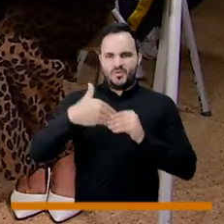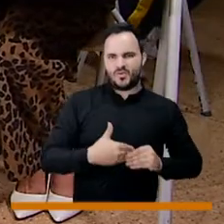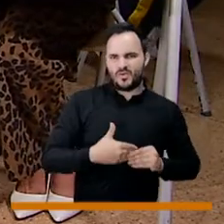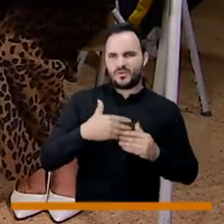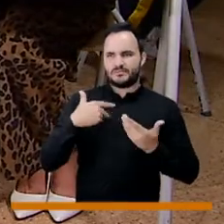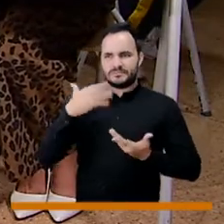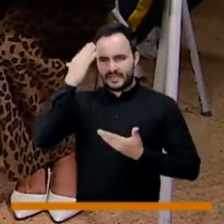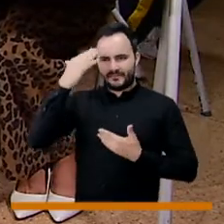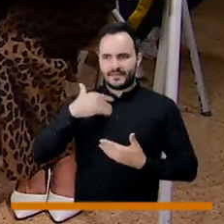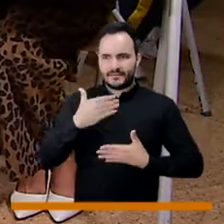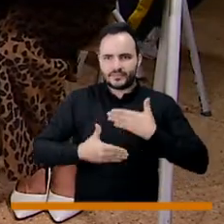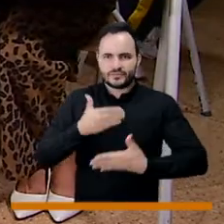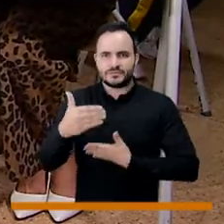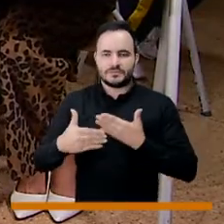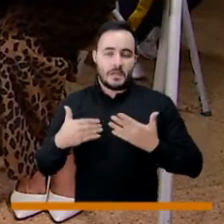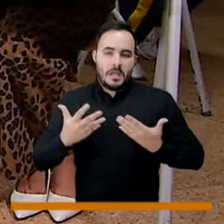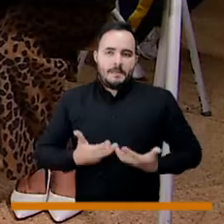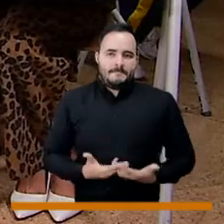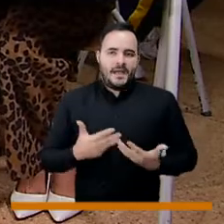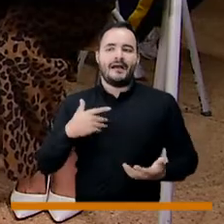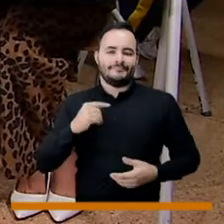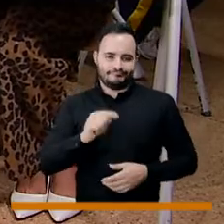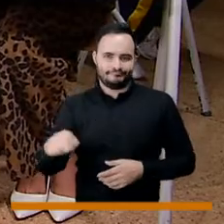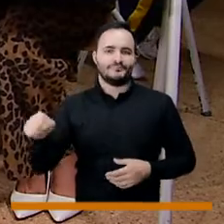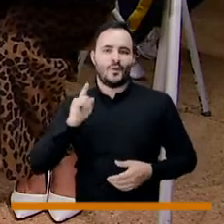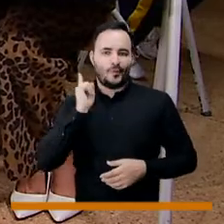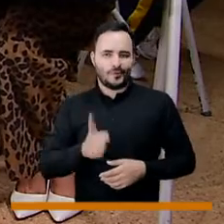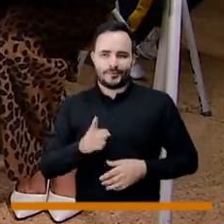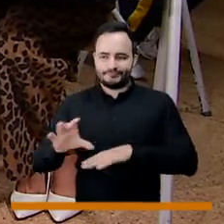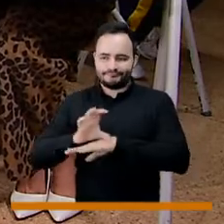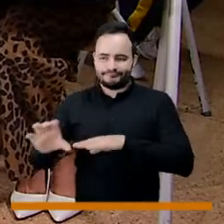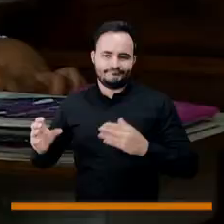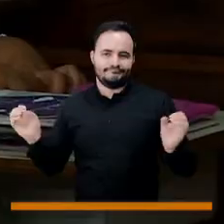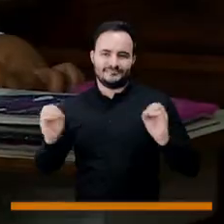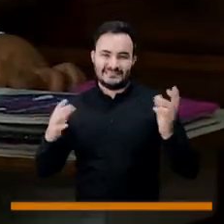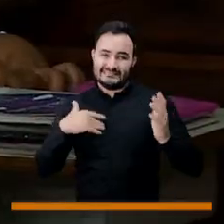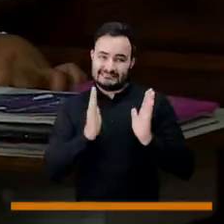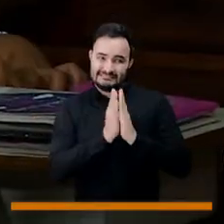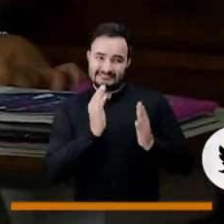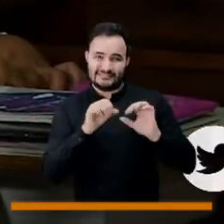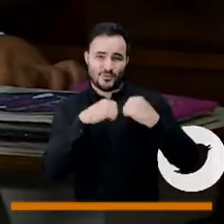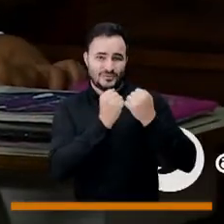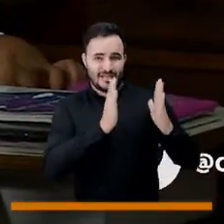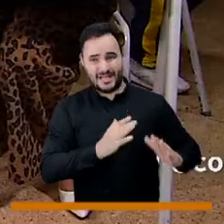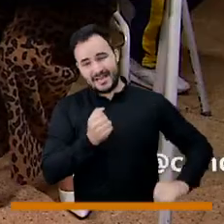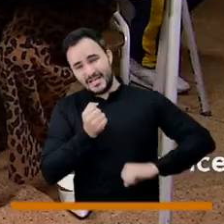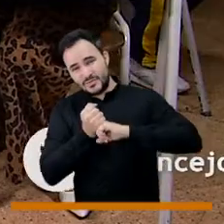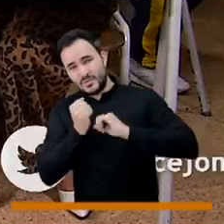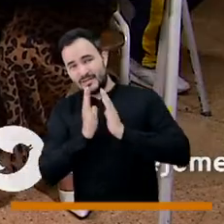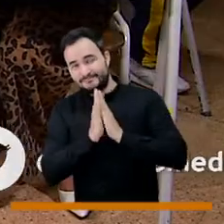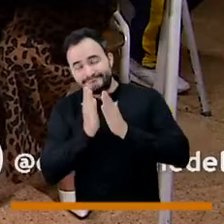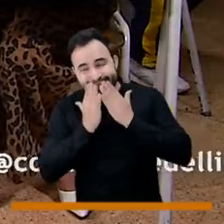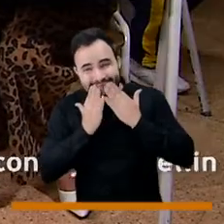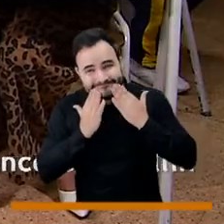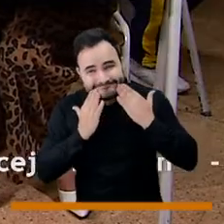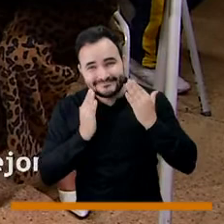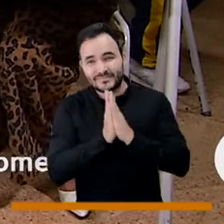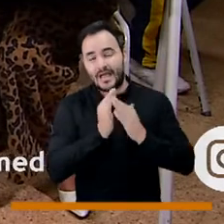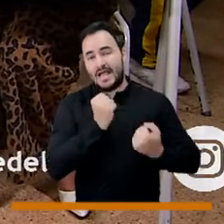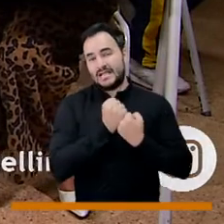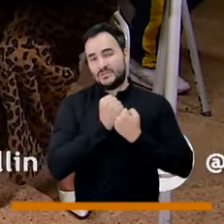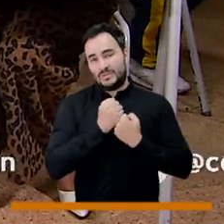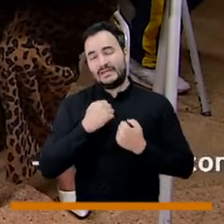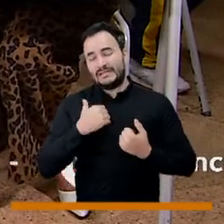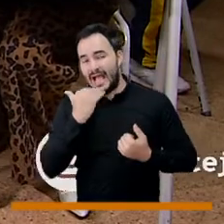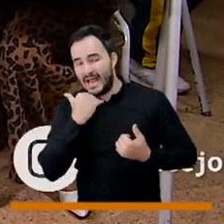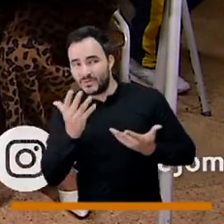tienen quien los oriente y los diez precisamente porque no tenemos los computadores usted como concejal a ver en qué nos puede colaborar bastante si